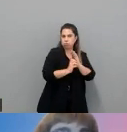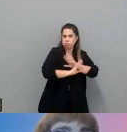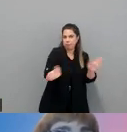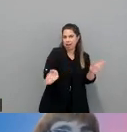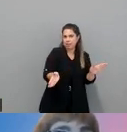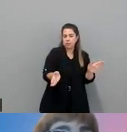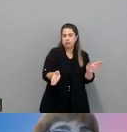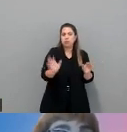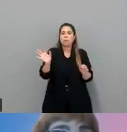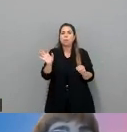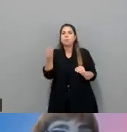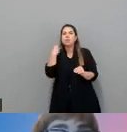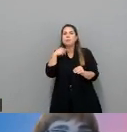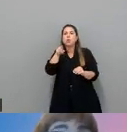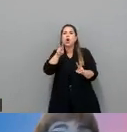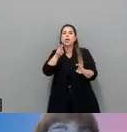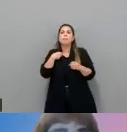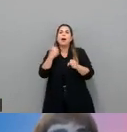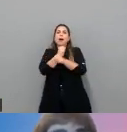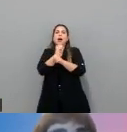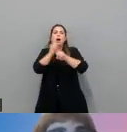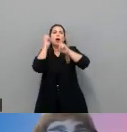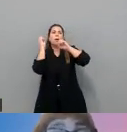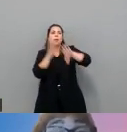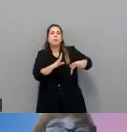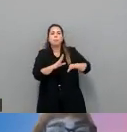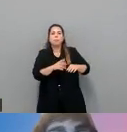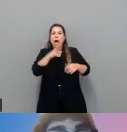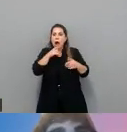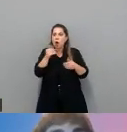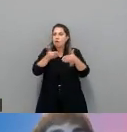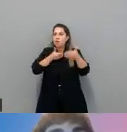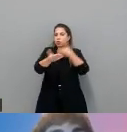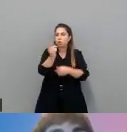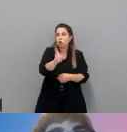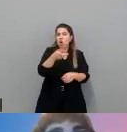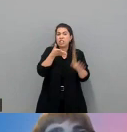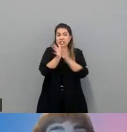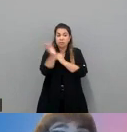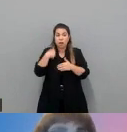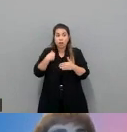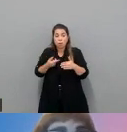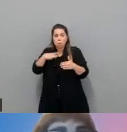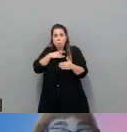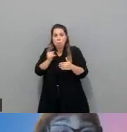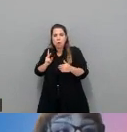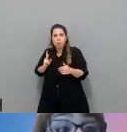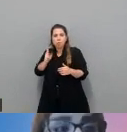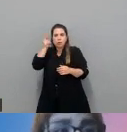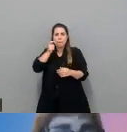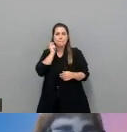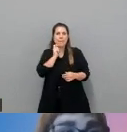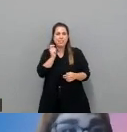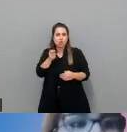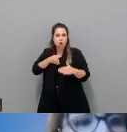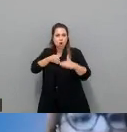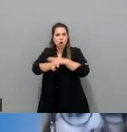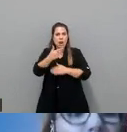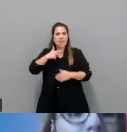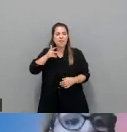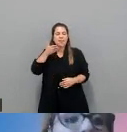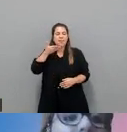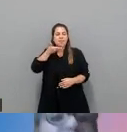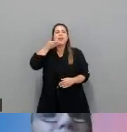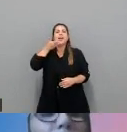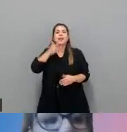no hago esa renuncia profesional presente, pero tampoco futura, es decir, voy a tener acceso a una pensión de jubilación digna, ¿vale? Porque voy